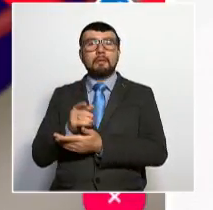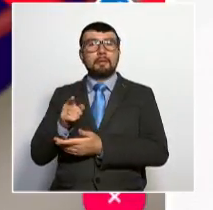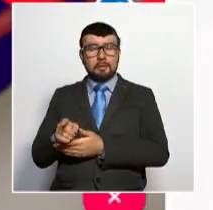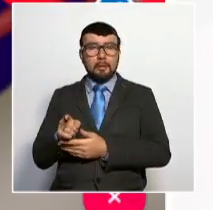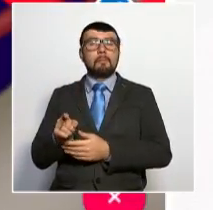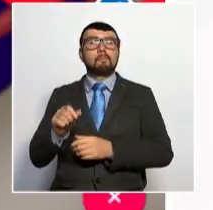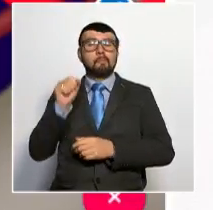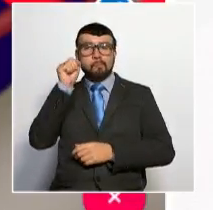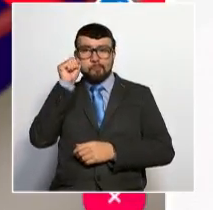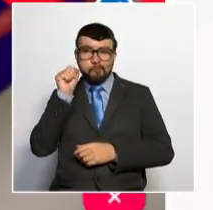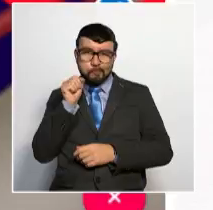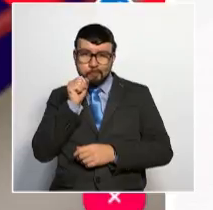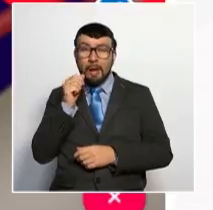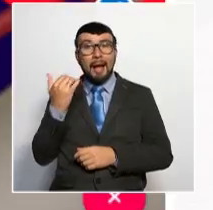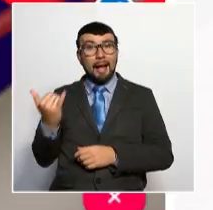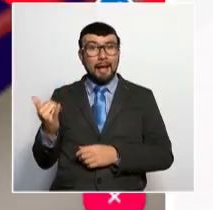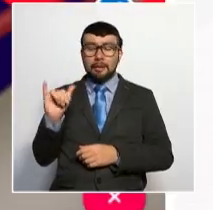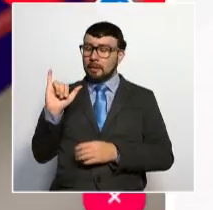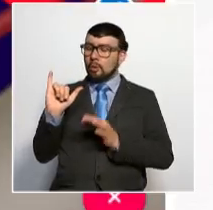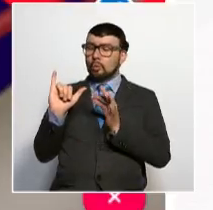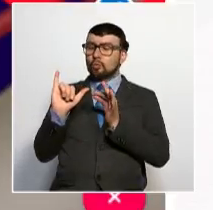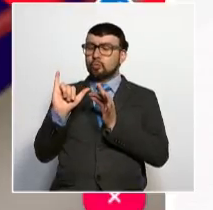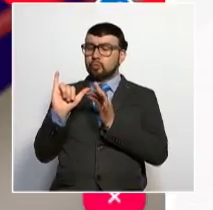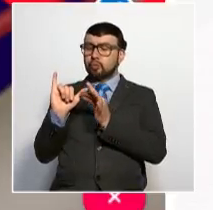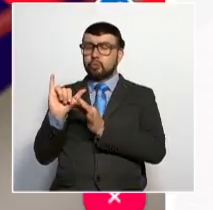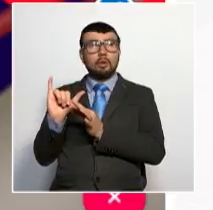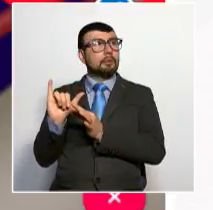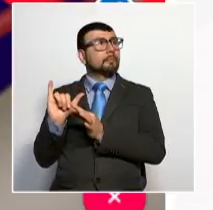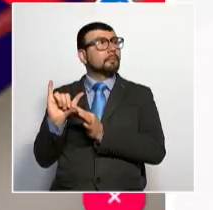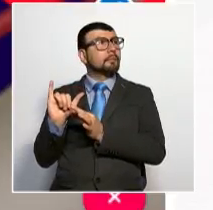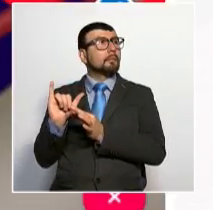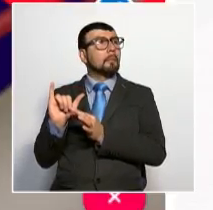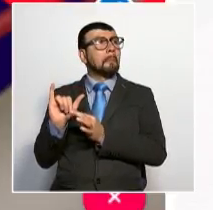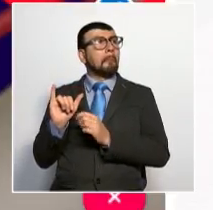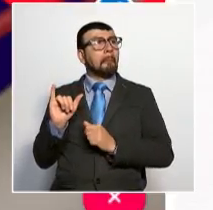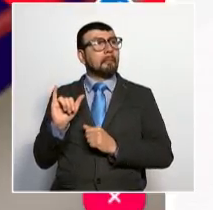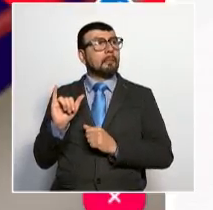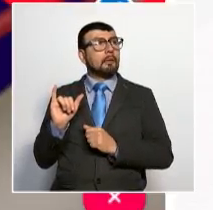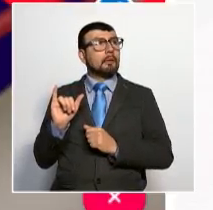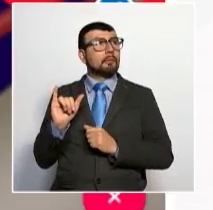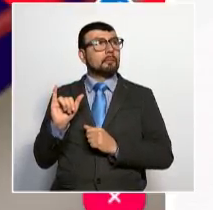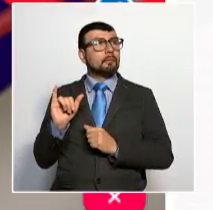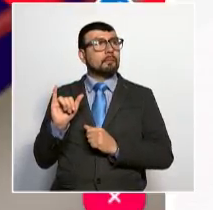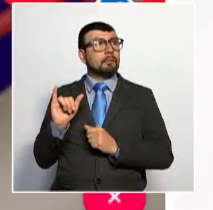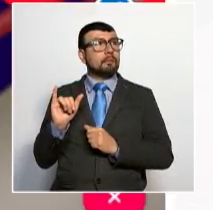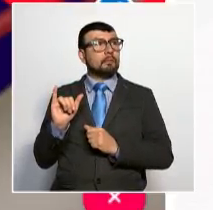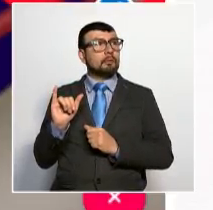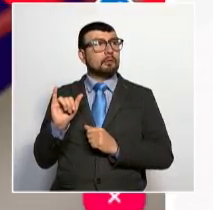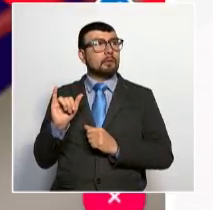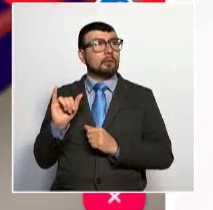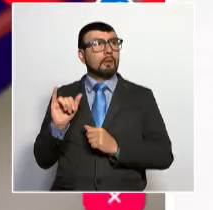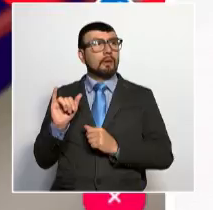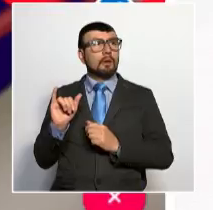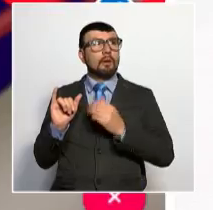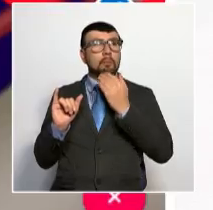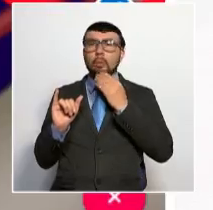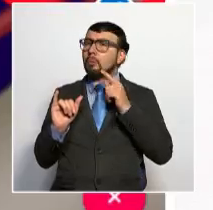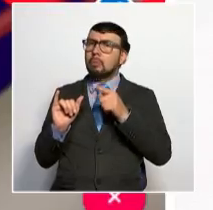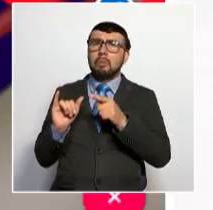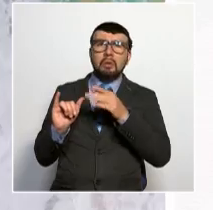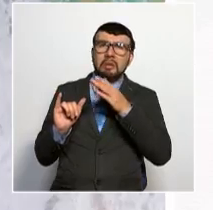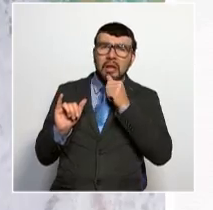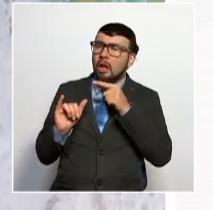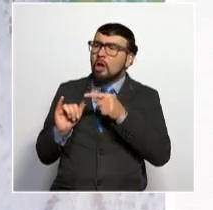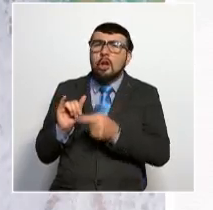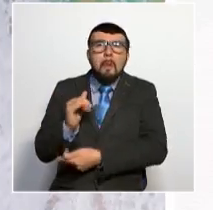amarillo estamos viendo la trompa. La trompa, pero aquí ¿qué pasó? Que no está el espermatozoide y el óvulo, sino que hay como